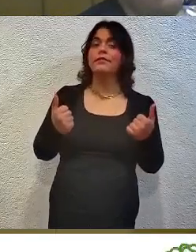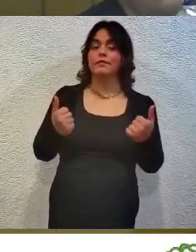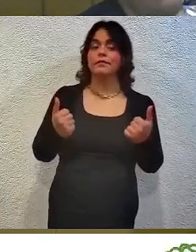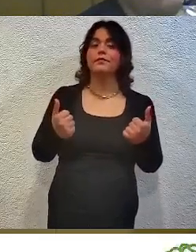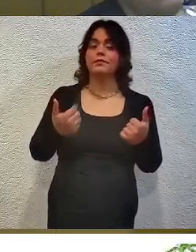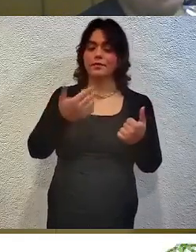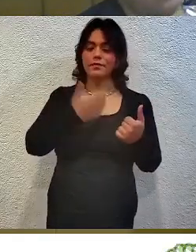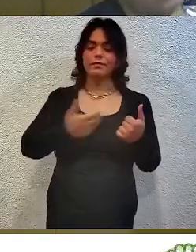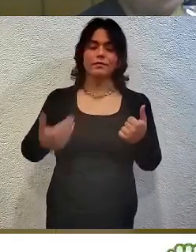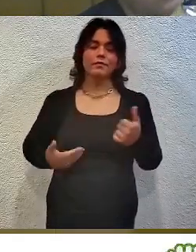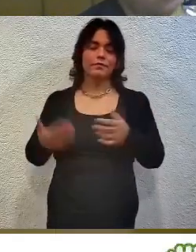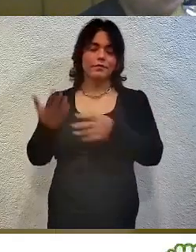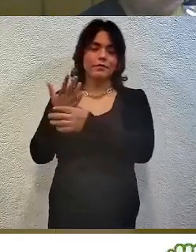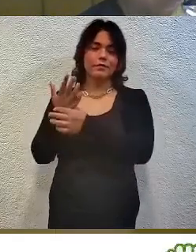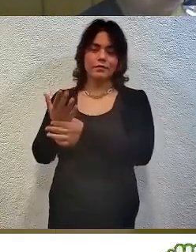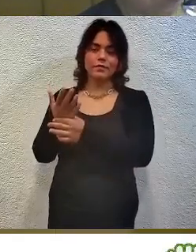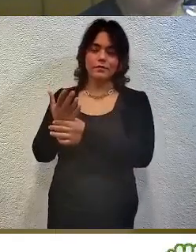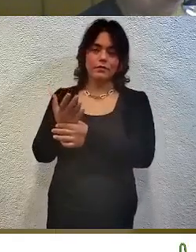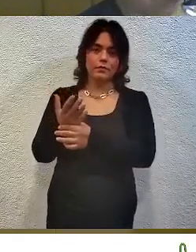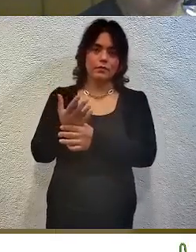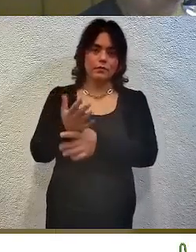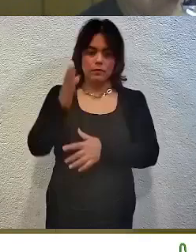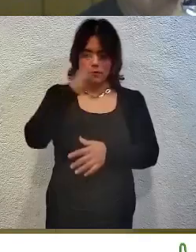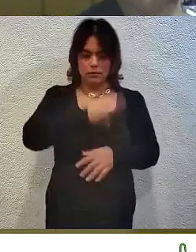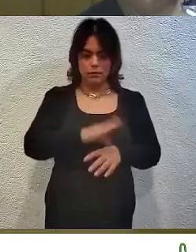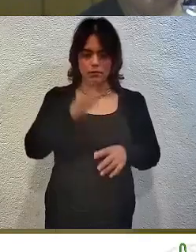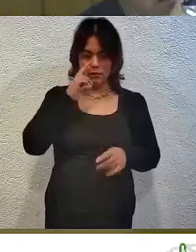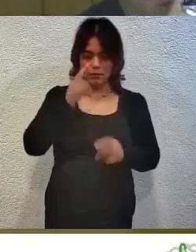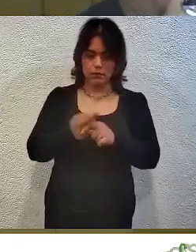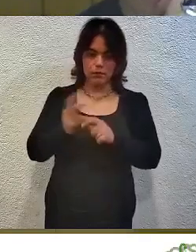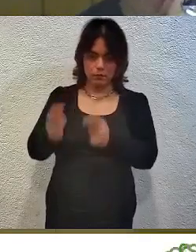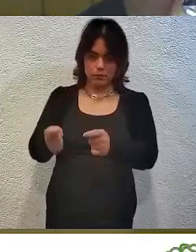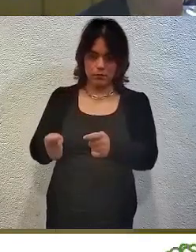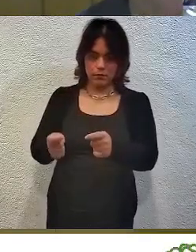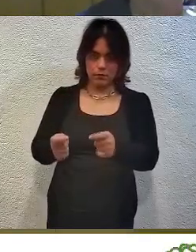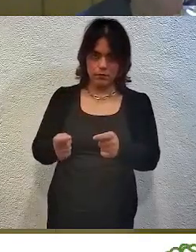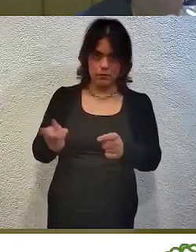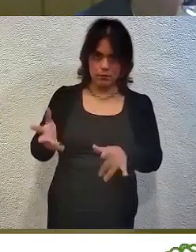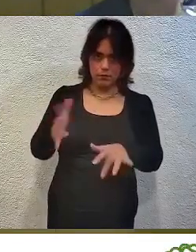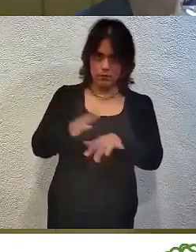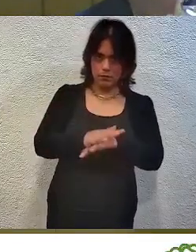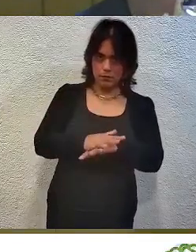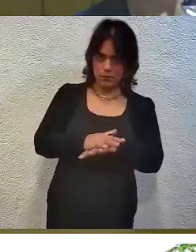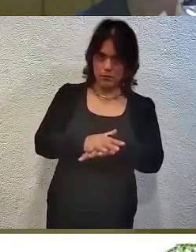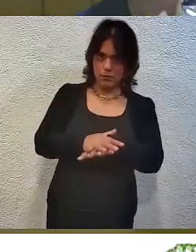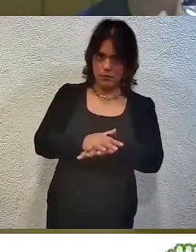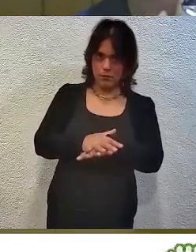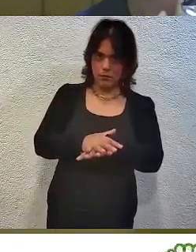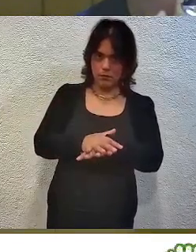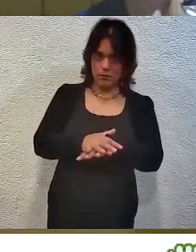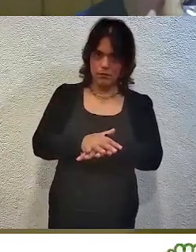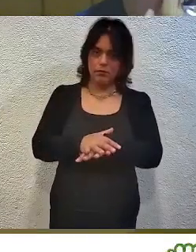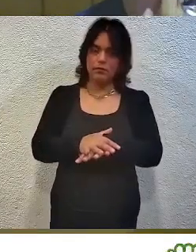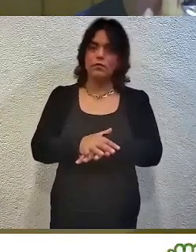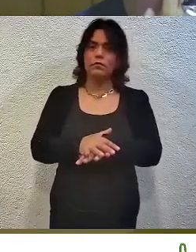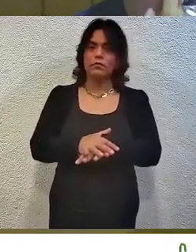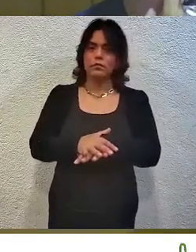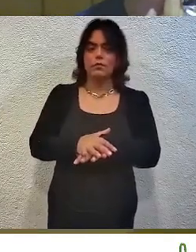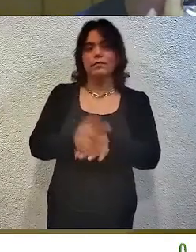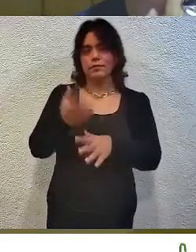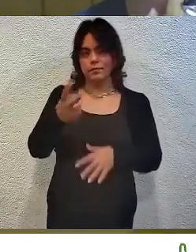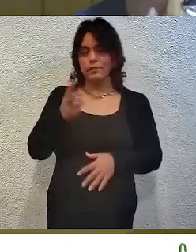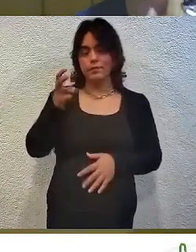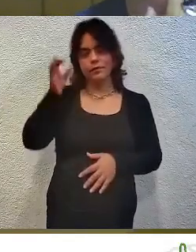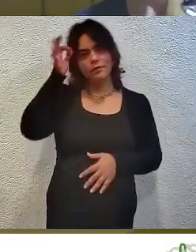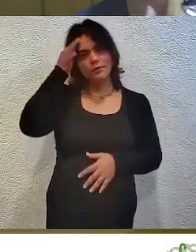la presidenta, el procedimiento de responsabilidad administrativa se constriñó exclusivamente a estos servidores